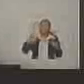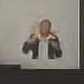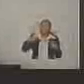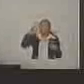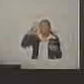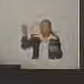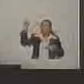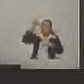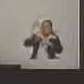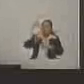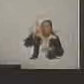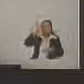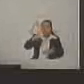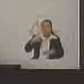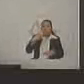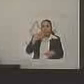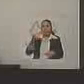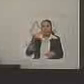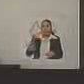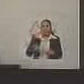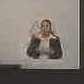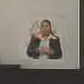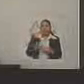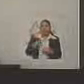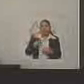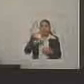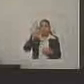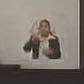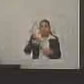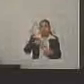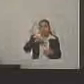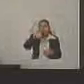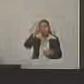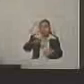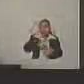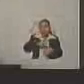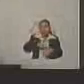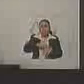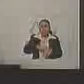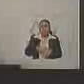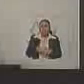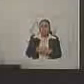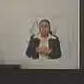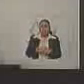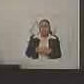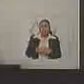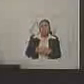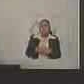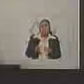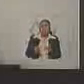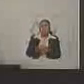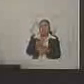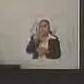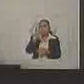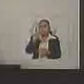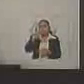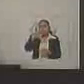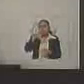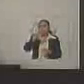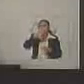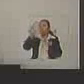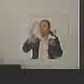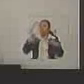puedan desarrollar los diferentes talentos. Yo te aseguro que en mi programa, en mi eje, podrás encontrar propuestas